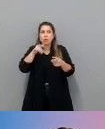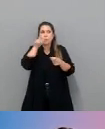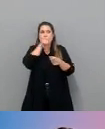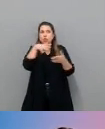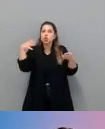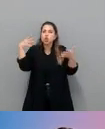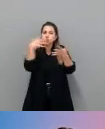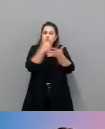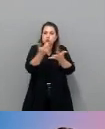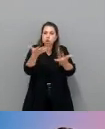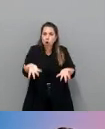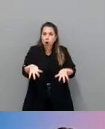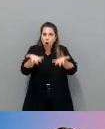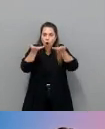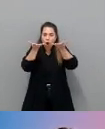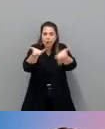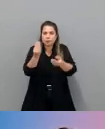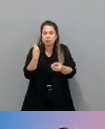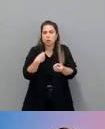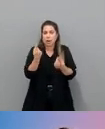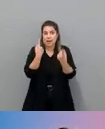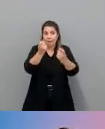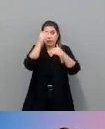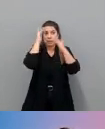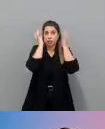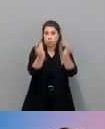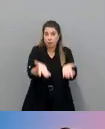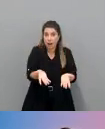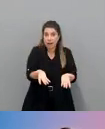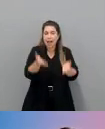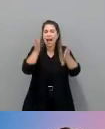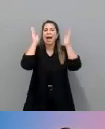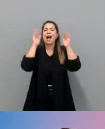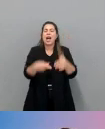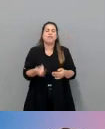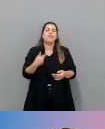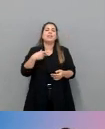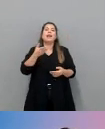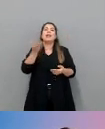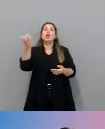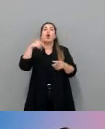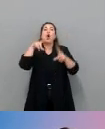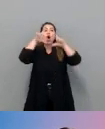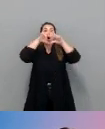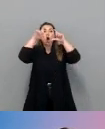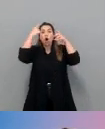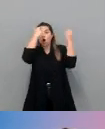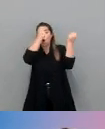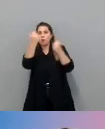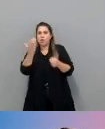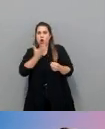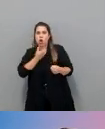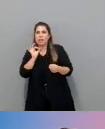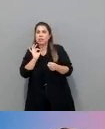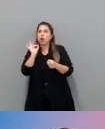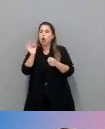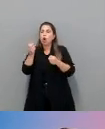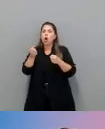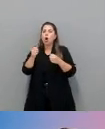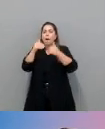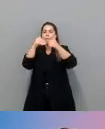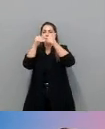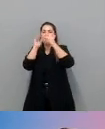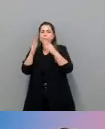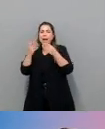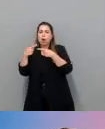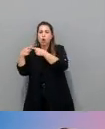que necesitan esta atención temprana, son las corporaciones locales o incluso las mancomunidades las que se aunan